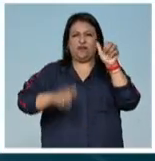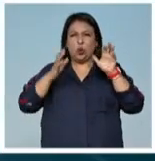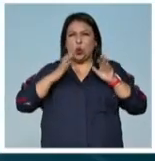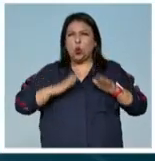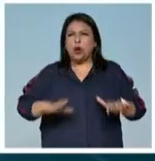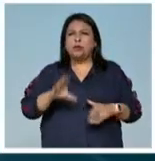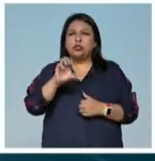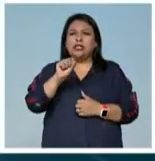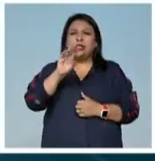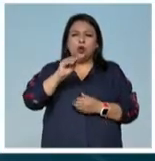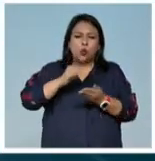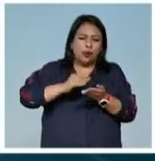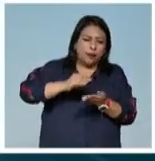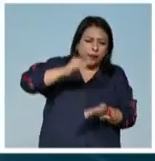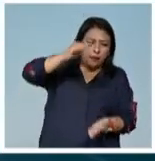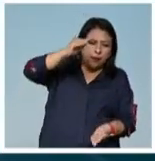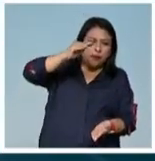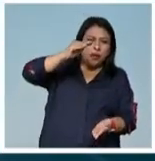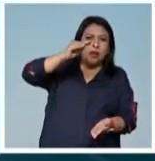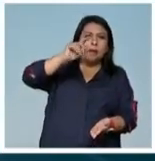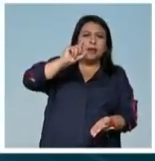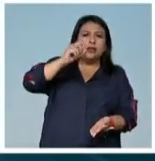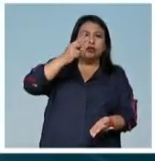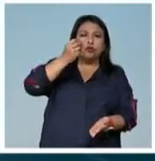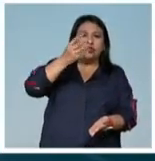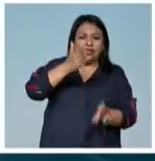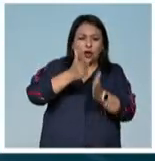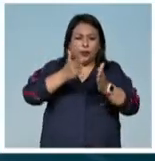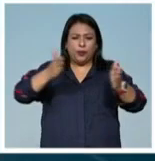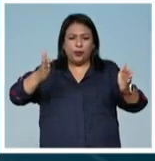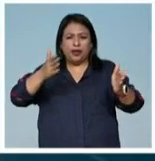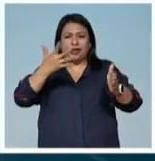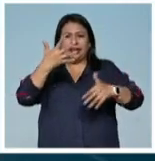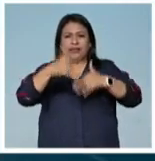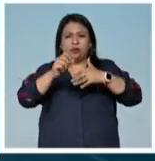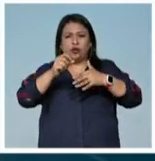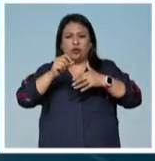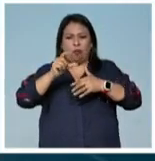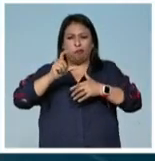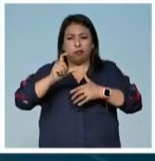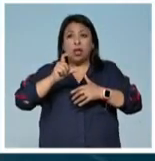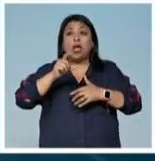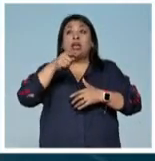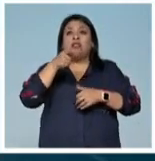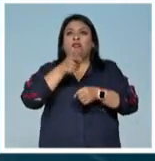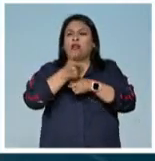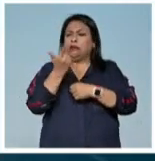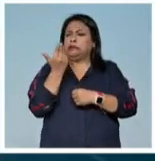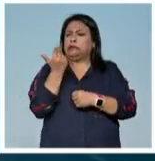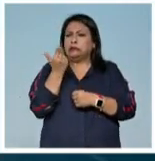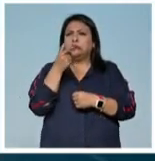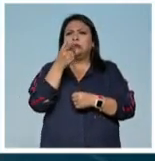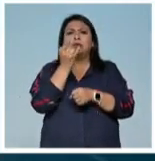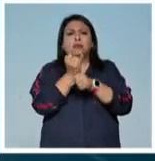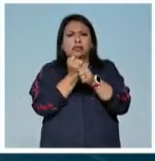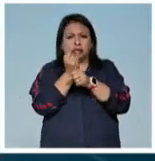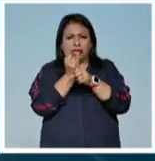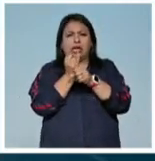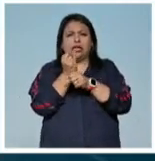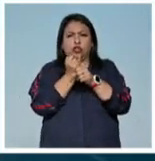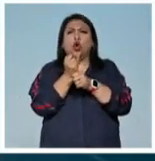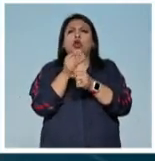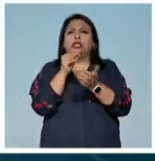69 centímetros de alto, por 22.5 de ancho y 15.3 de espesor. Dado que es un hallazgo reciente, las investigaciones del